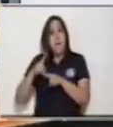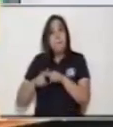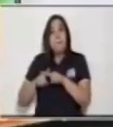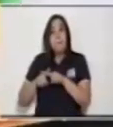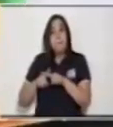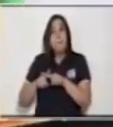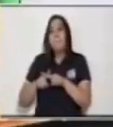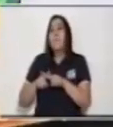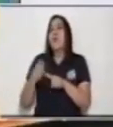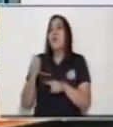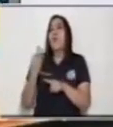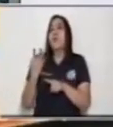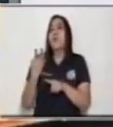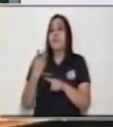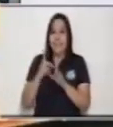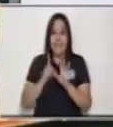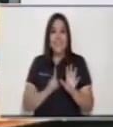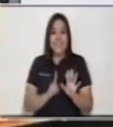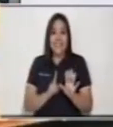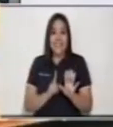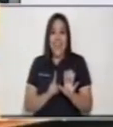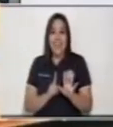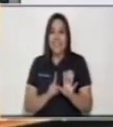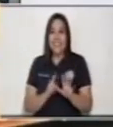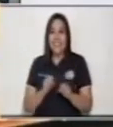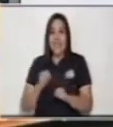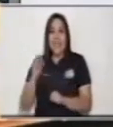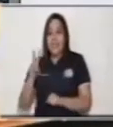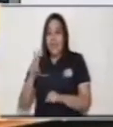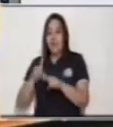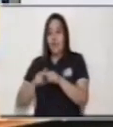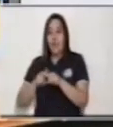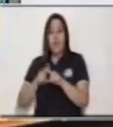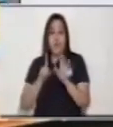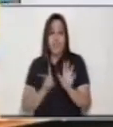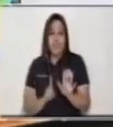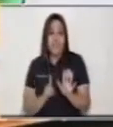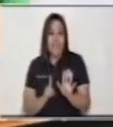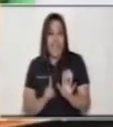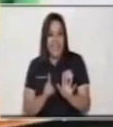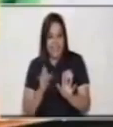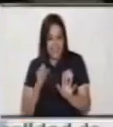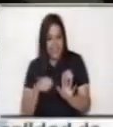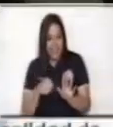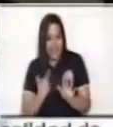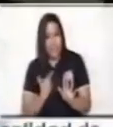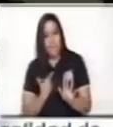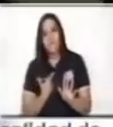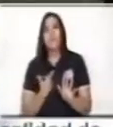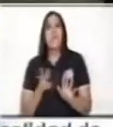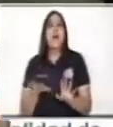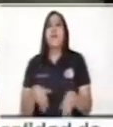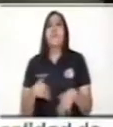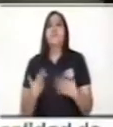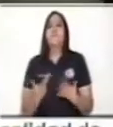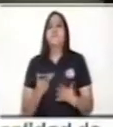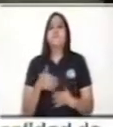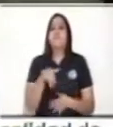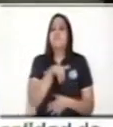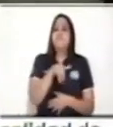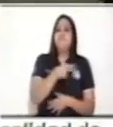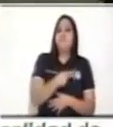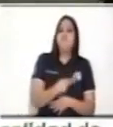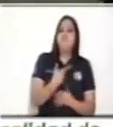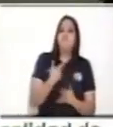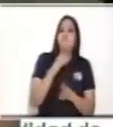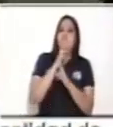¿Cuántas veces? 6 veces. Entonces escribo por 6. Ahora, la respuesta a esta